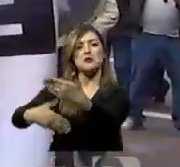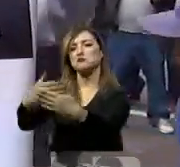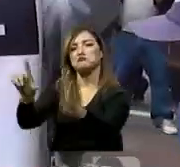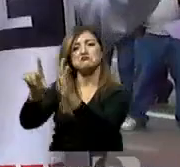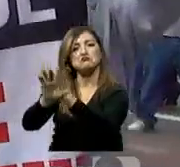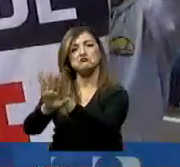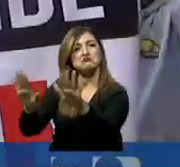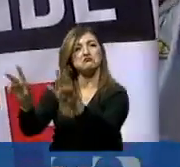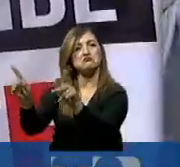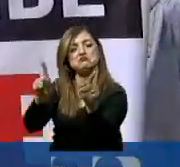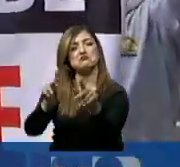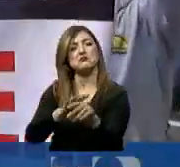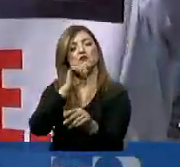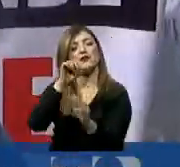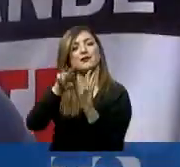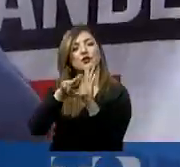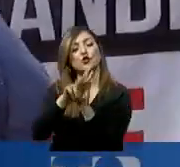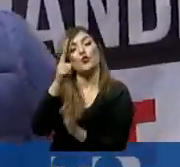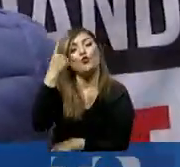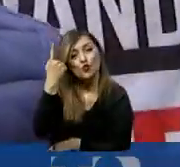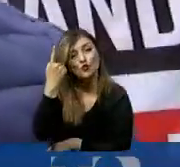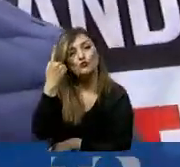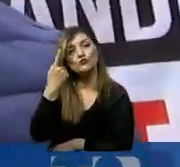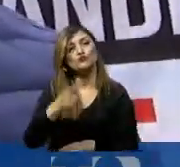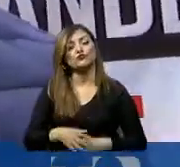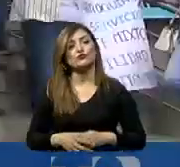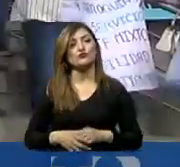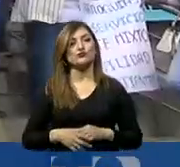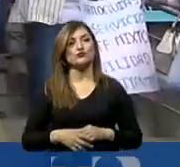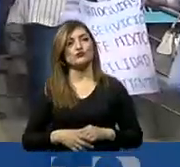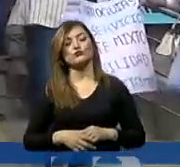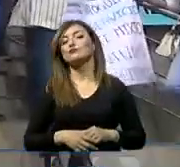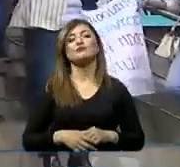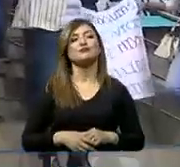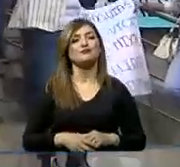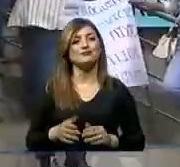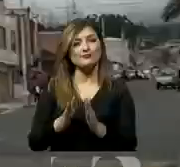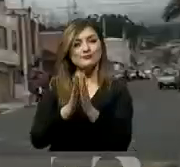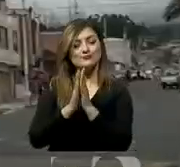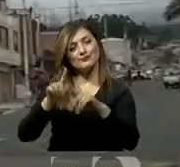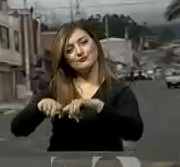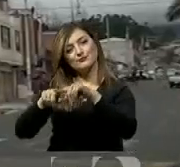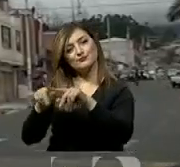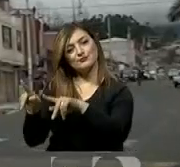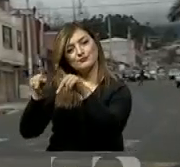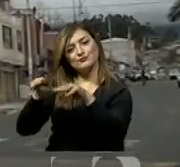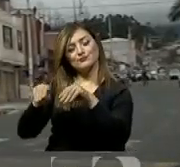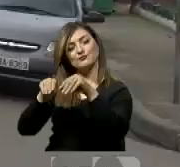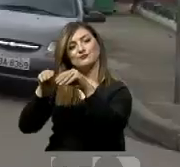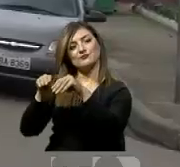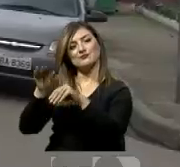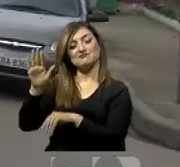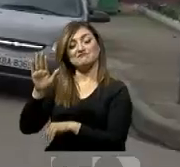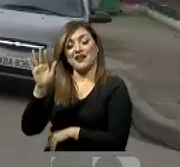único requisito que nos falta para las compañías ser legalmente constituidas. Pero esta petición dependerá del plan de uso y gestión de